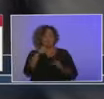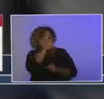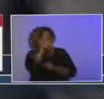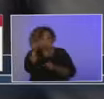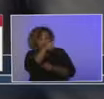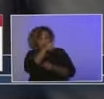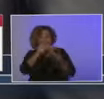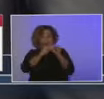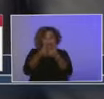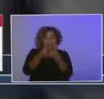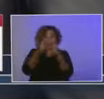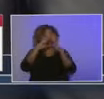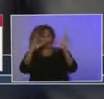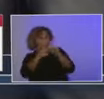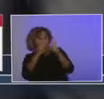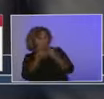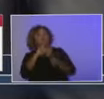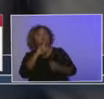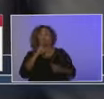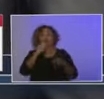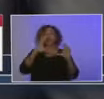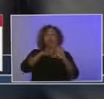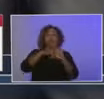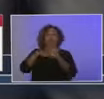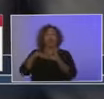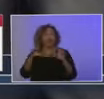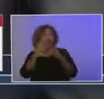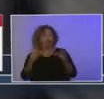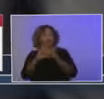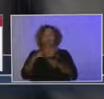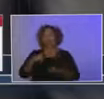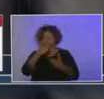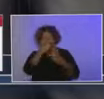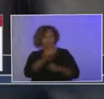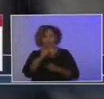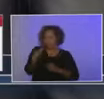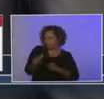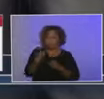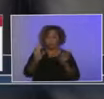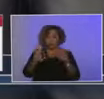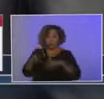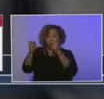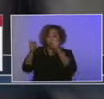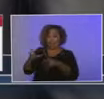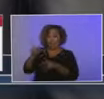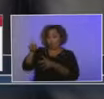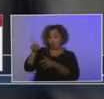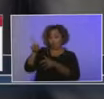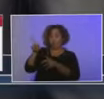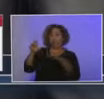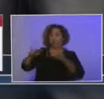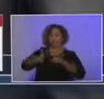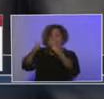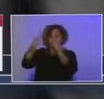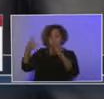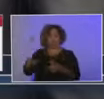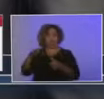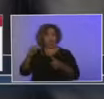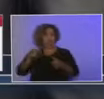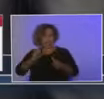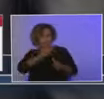O sea, si cómo es posible, mira, la gobernadora, y lo digo respetuosamente, el administrador de la vivienda, los legisladores, los